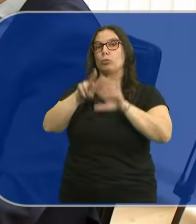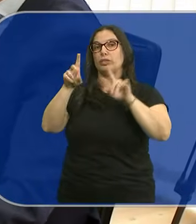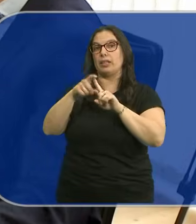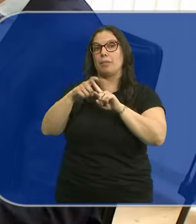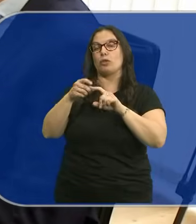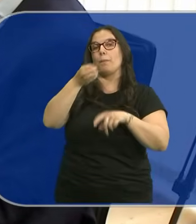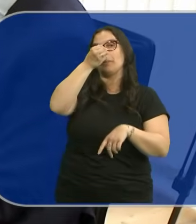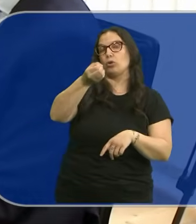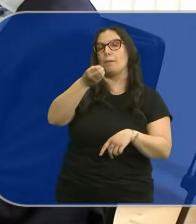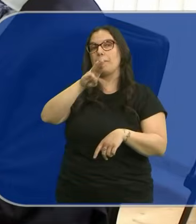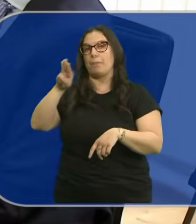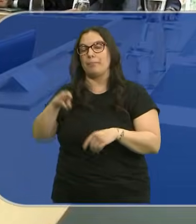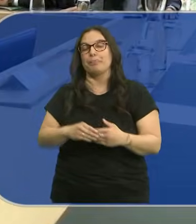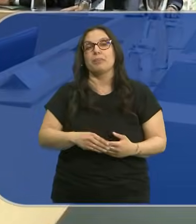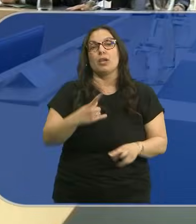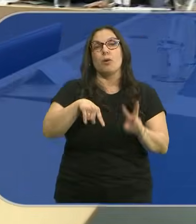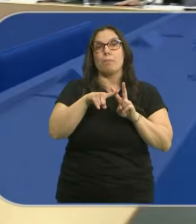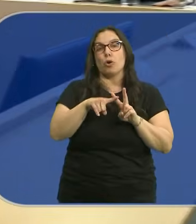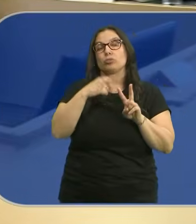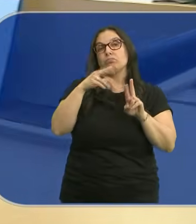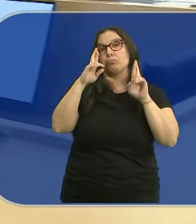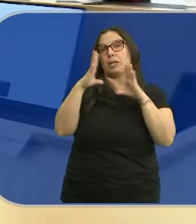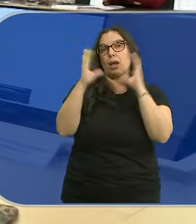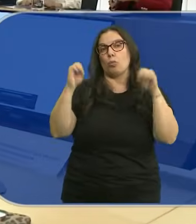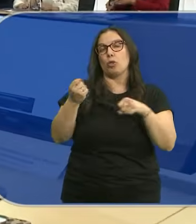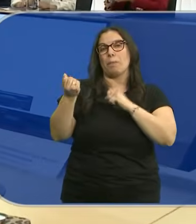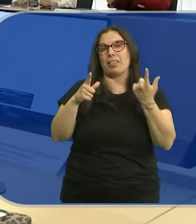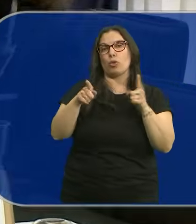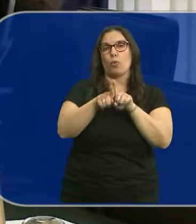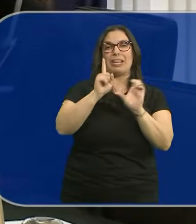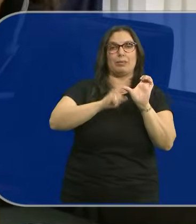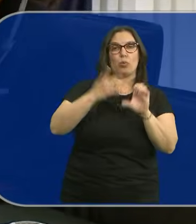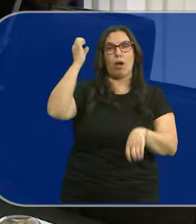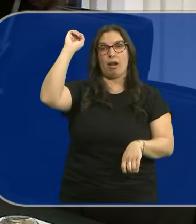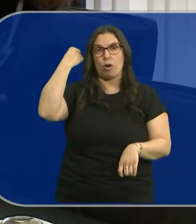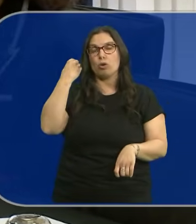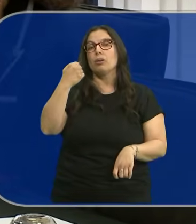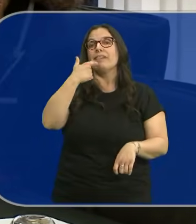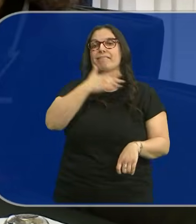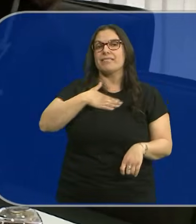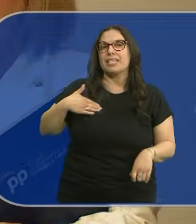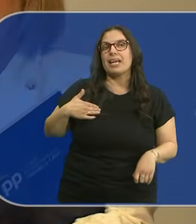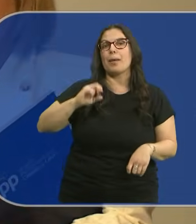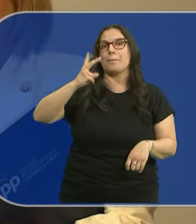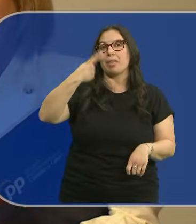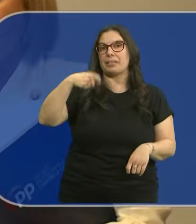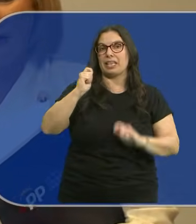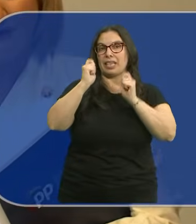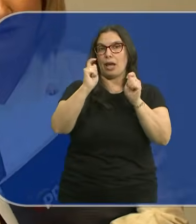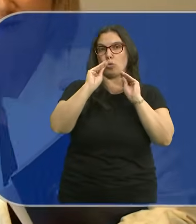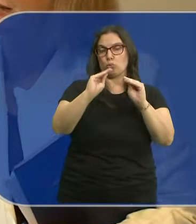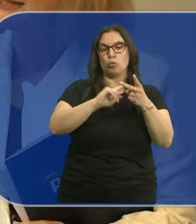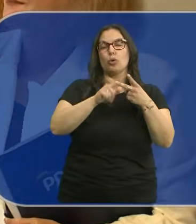el PSOE y el PP. Vox espera llegar a un acuerdo similar al de Aragón y Extremadura. Aspiran a obtener una vicepresidencia